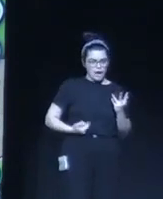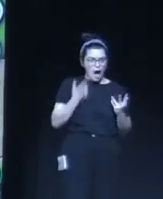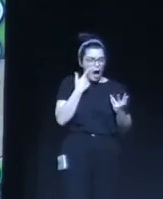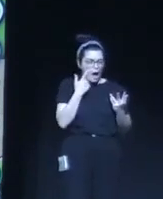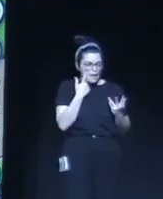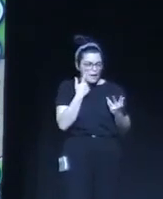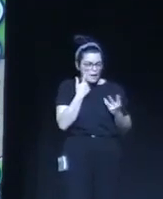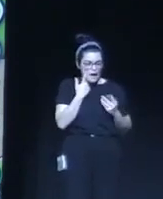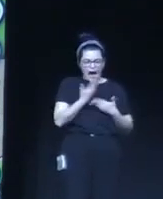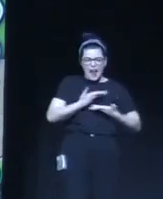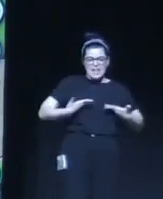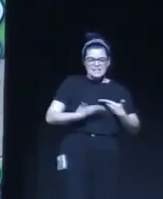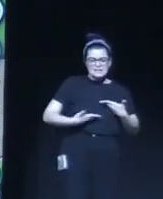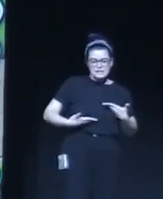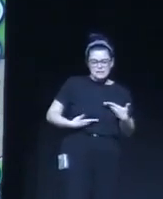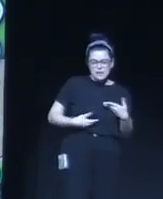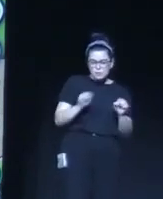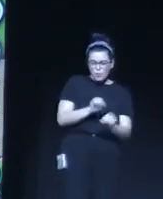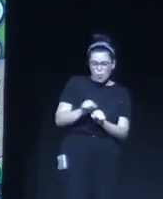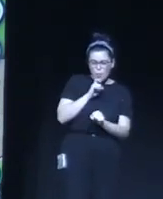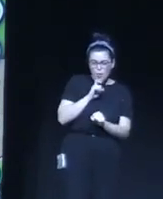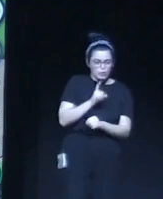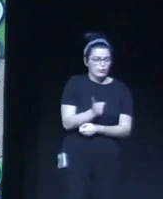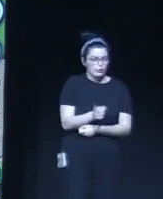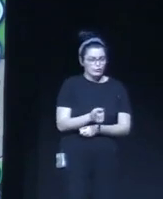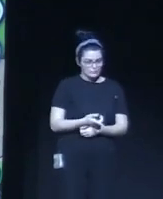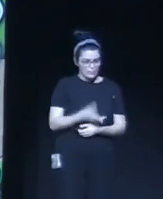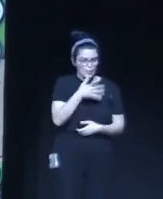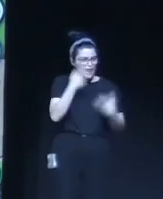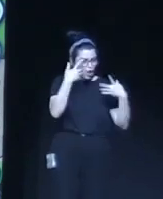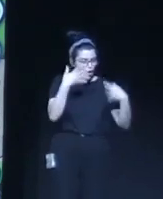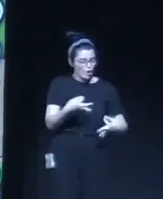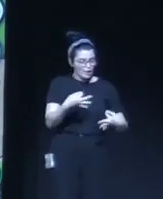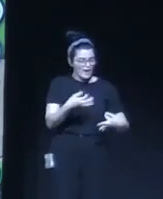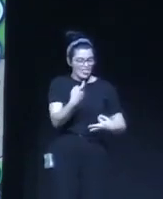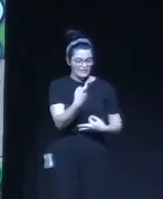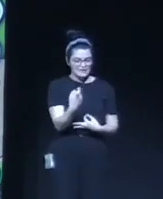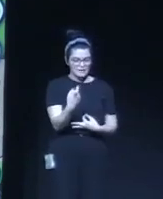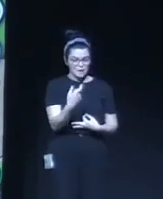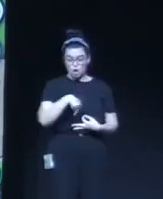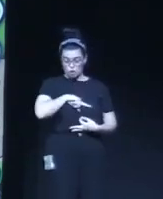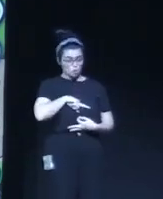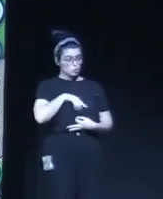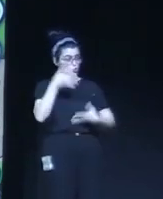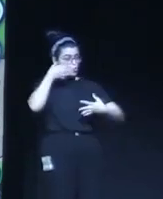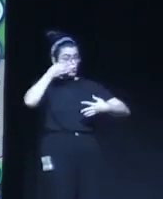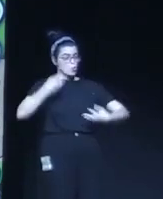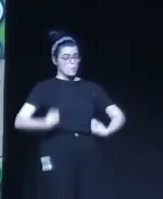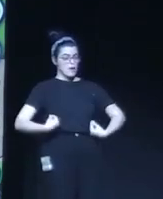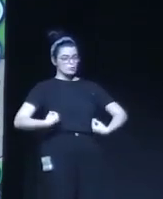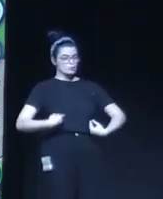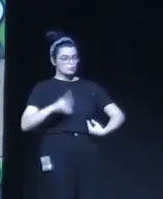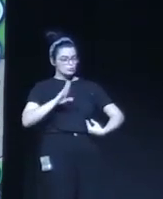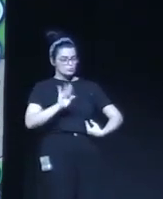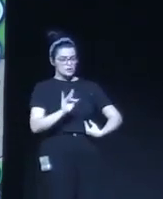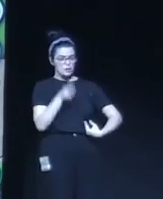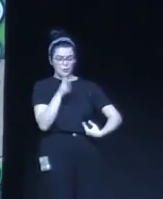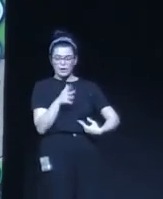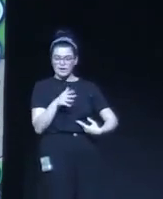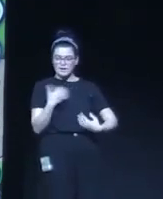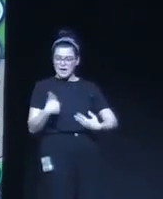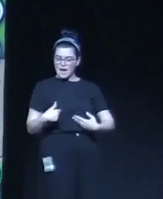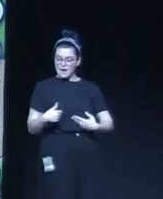cebras. No, no. Uh-huh. Lleva su lógica. Los humanos sí. Uh-huh. Los humanos simplemente es de que estamos con otro,